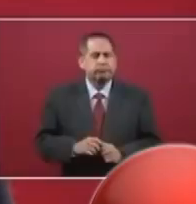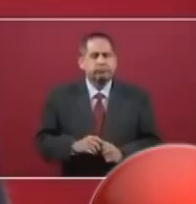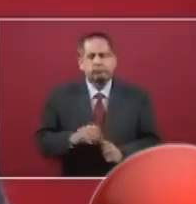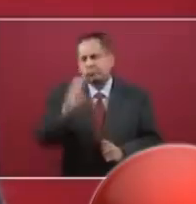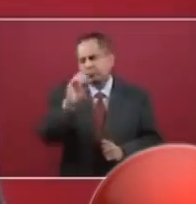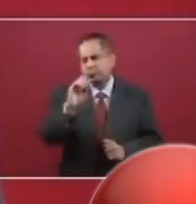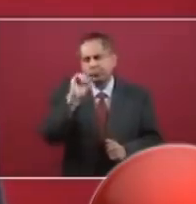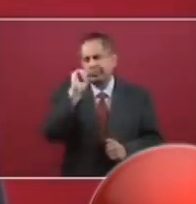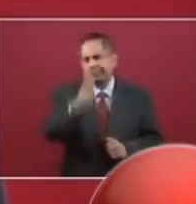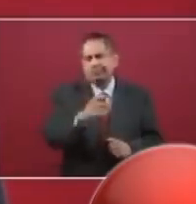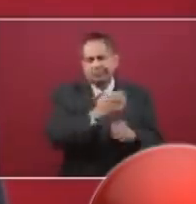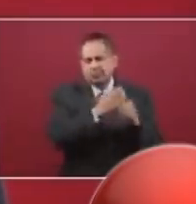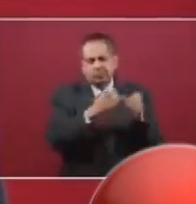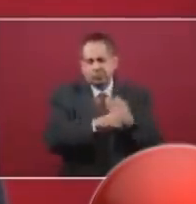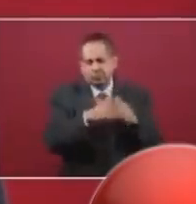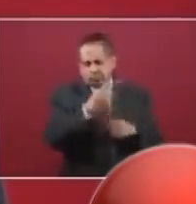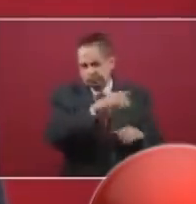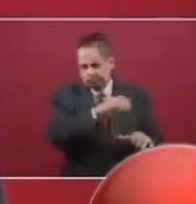o cualquier otro bien,